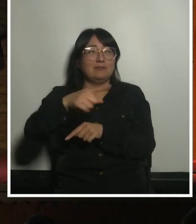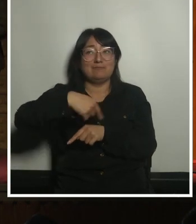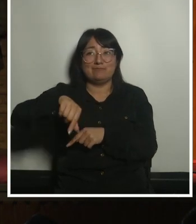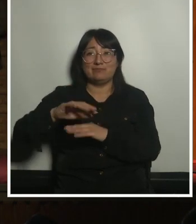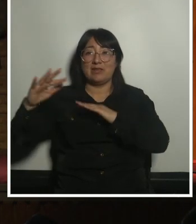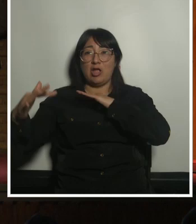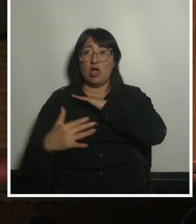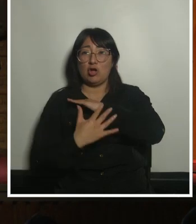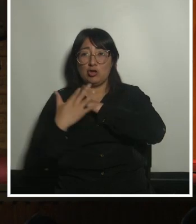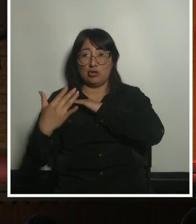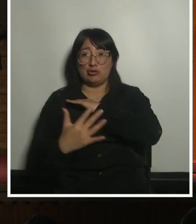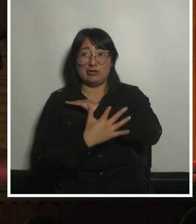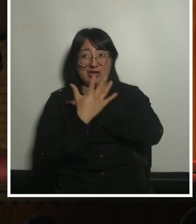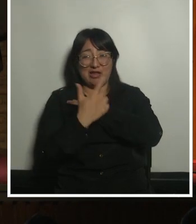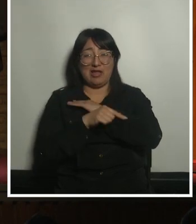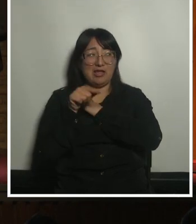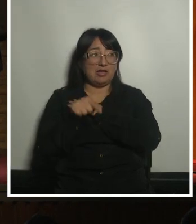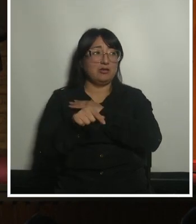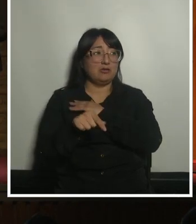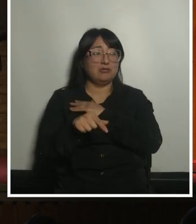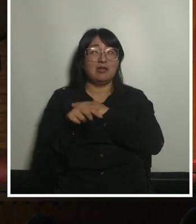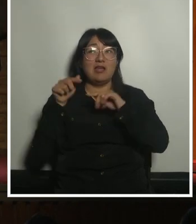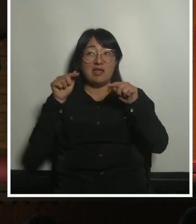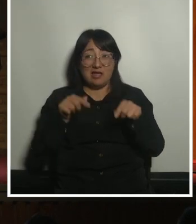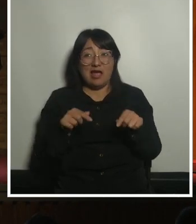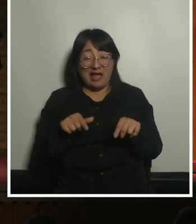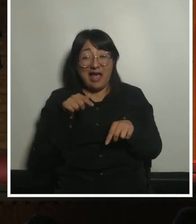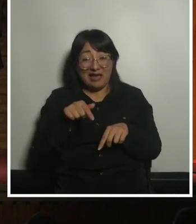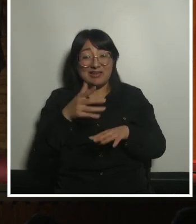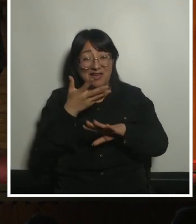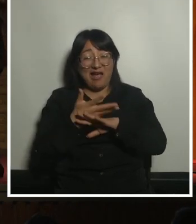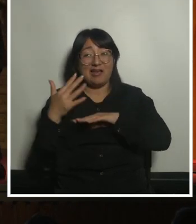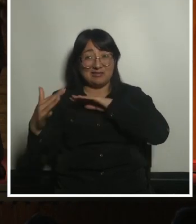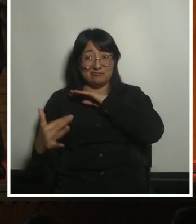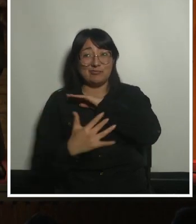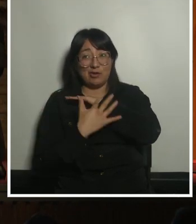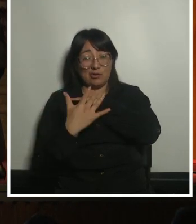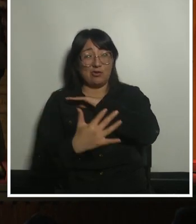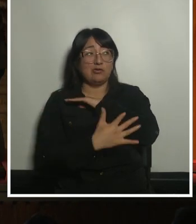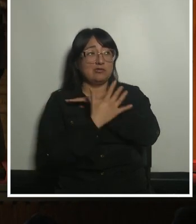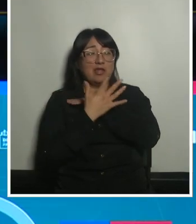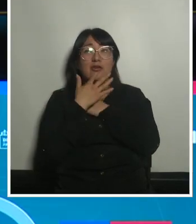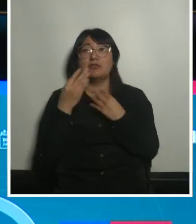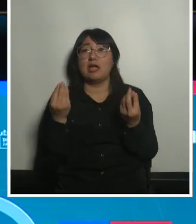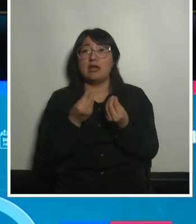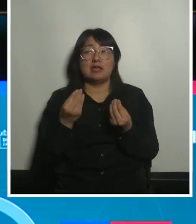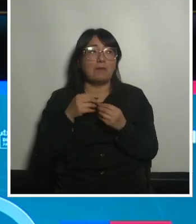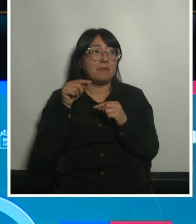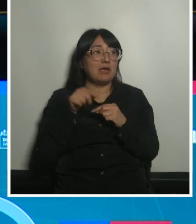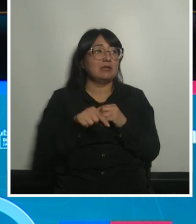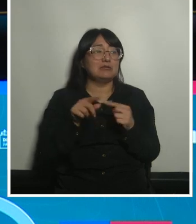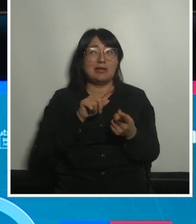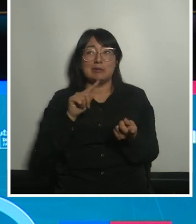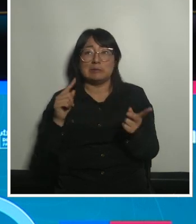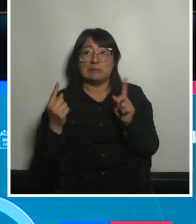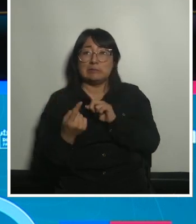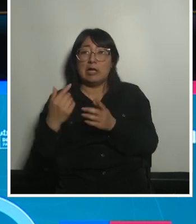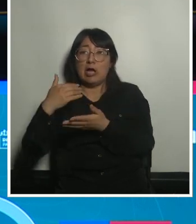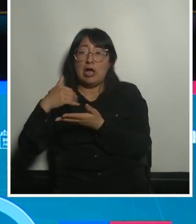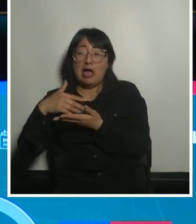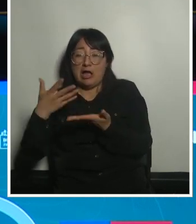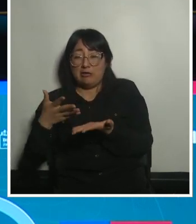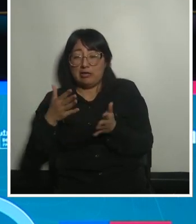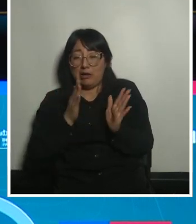costero, es una zona, si quieren, de influencia costera, que está pasando a una urbanización